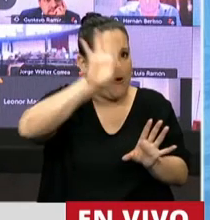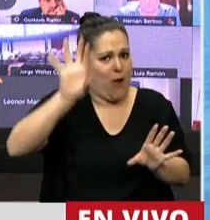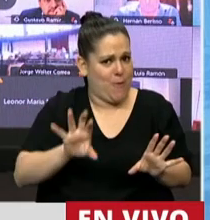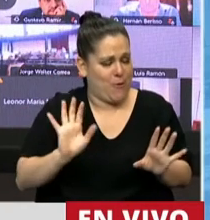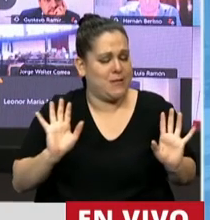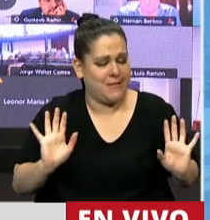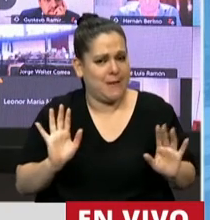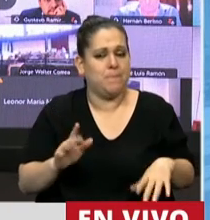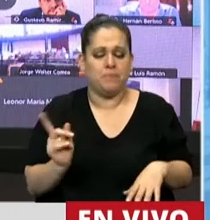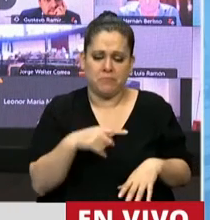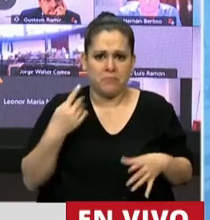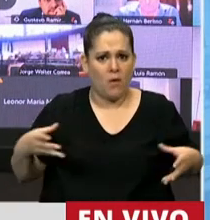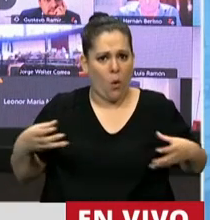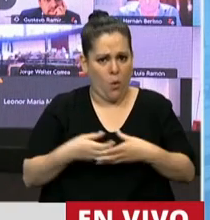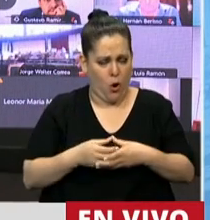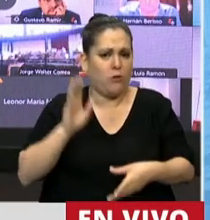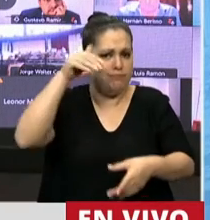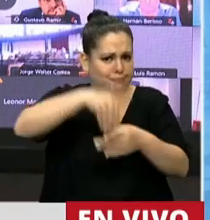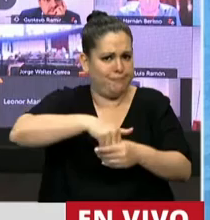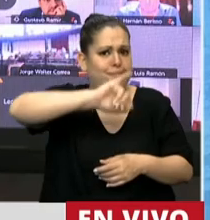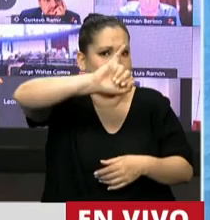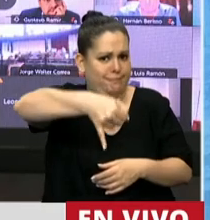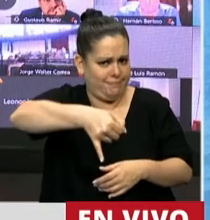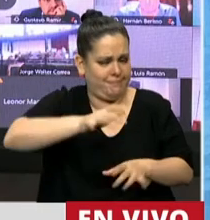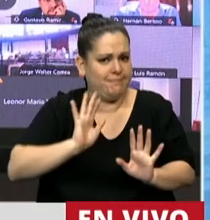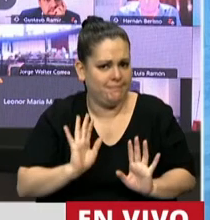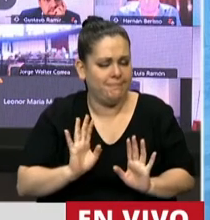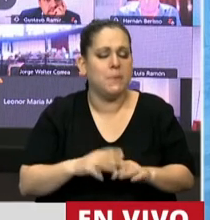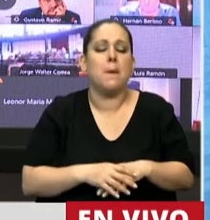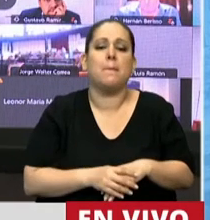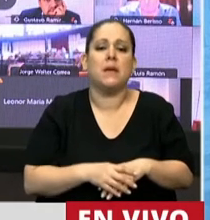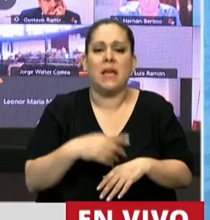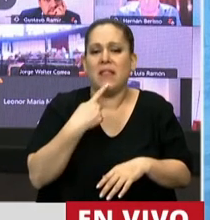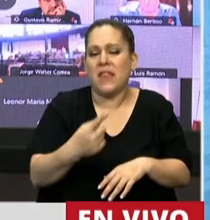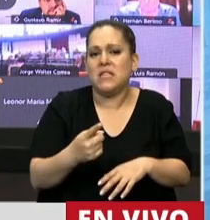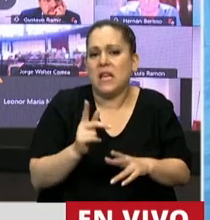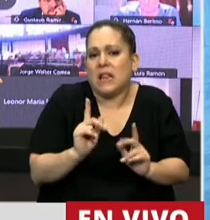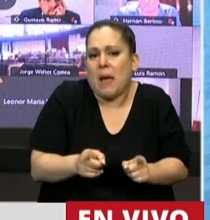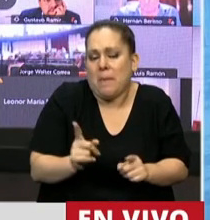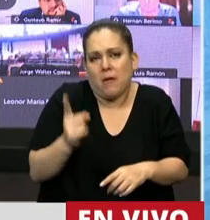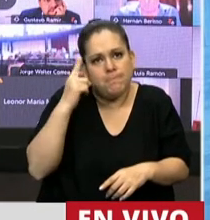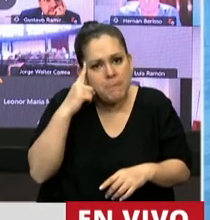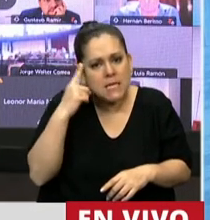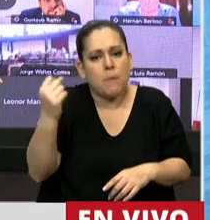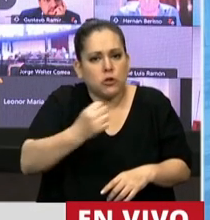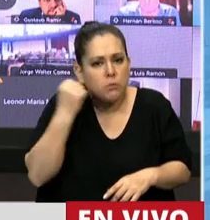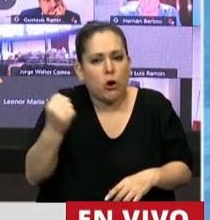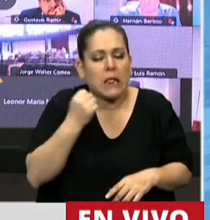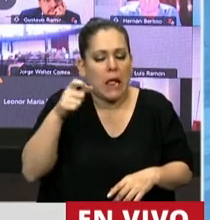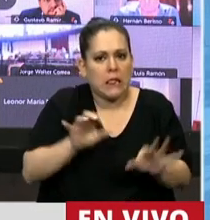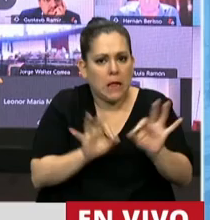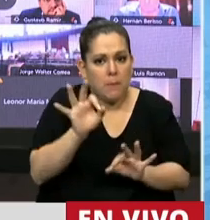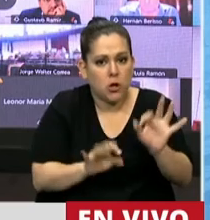acompañamiento de nuestro blog que el proyecto de mayoría y manifestar la importancia que creemos esta iniciativa tendrá